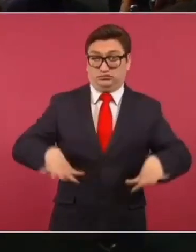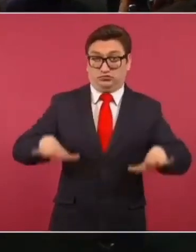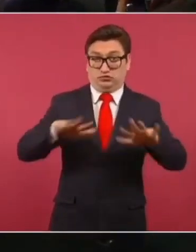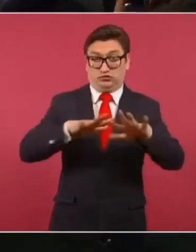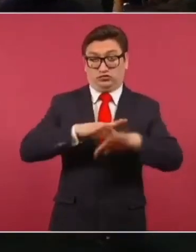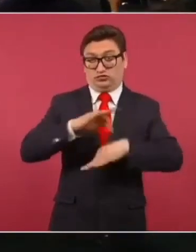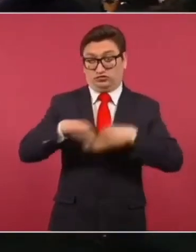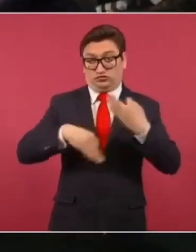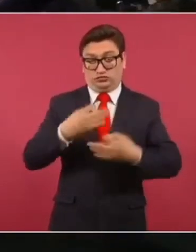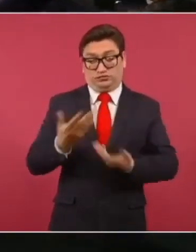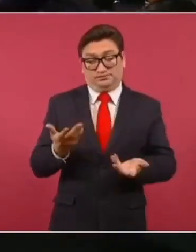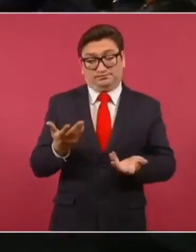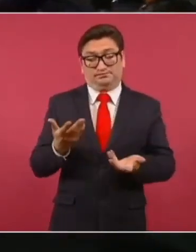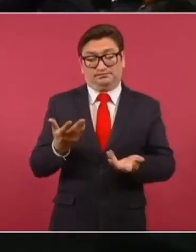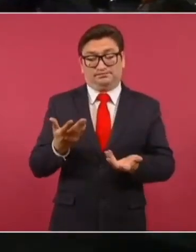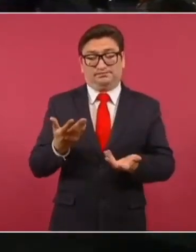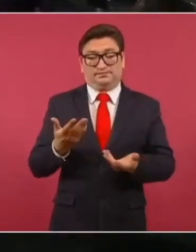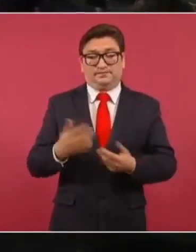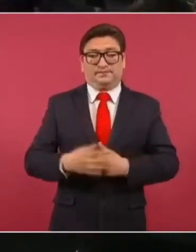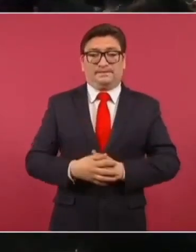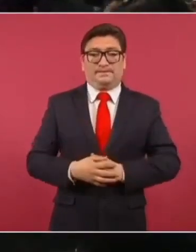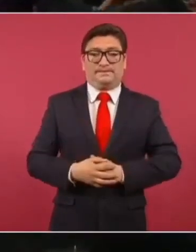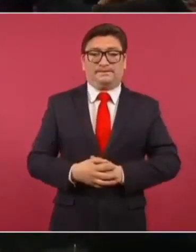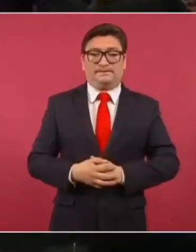va a